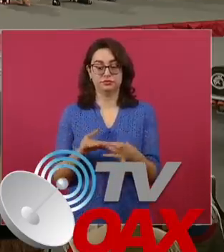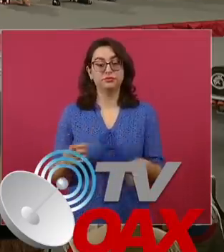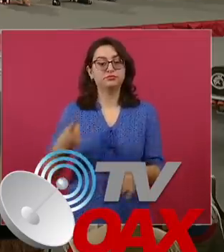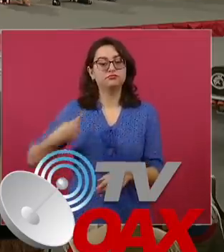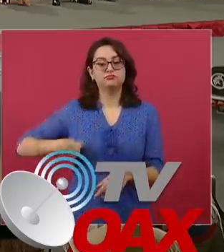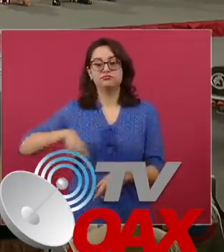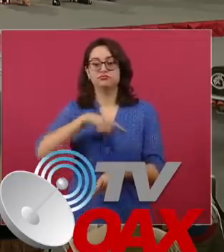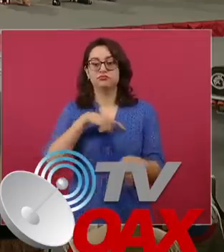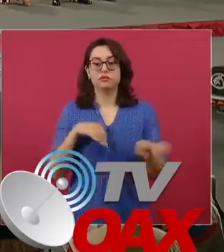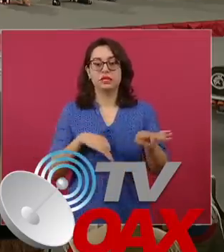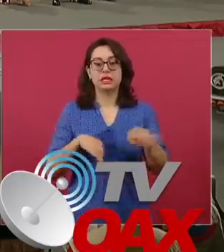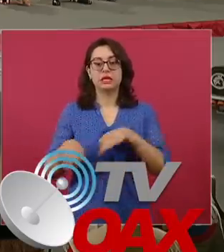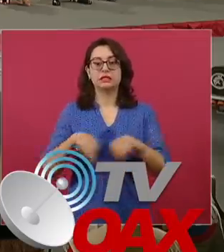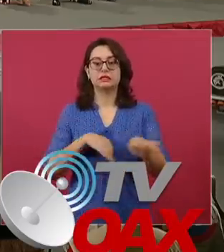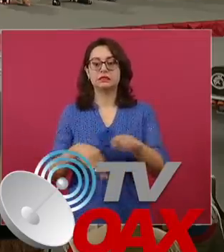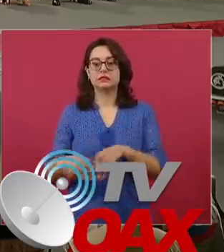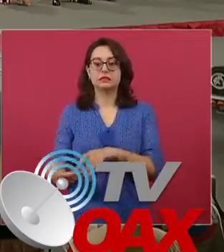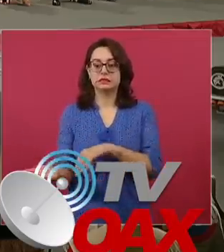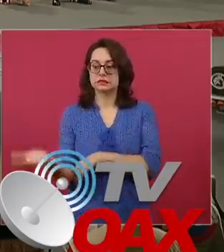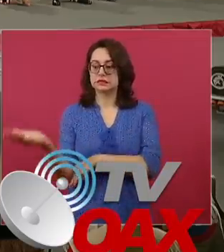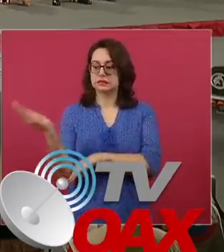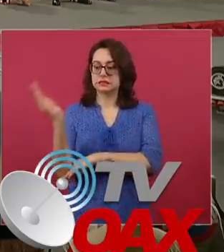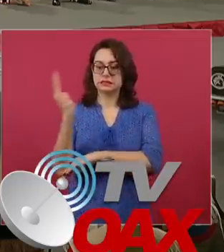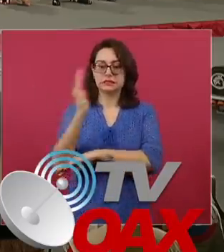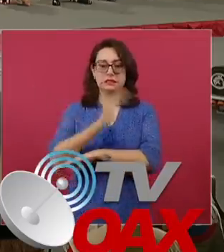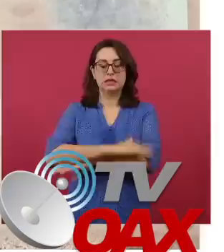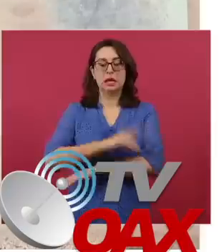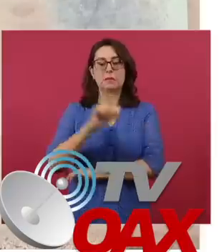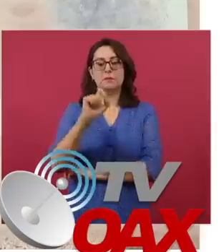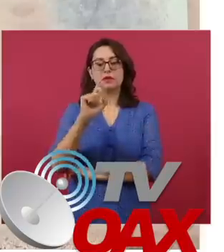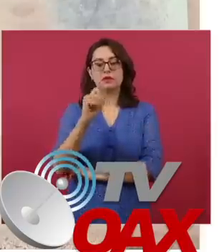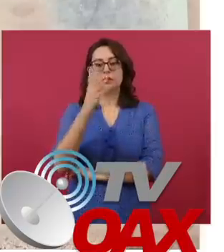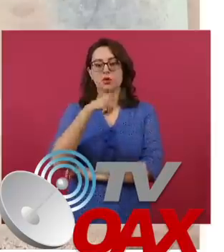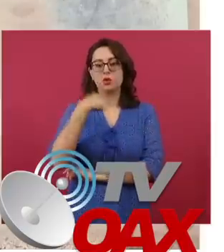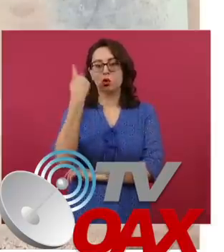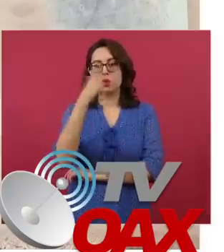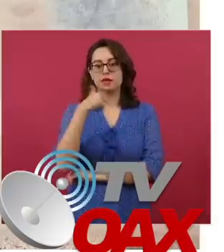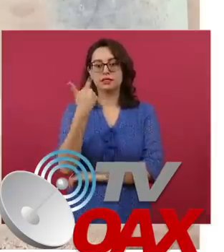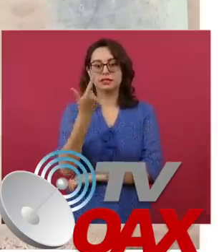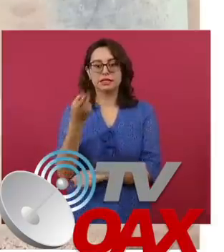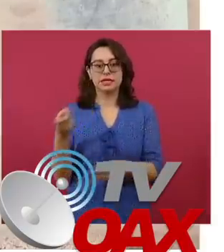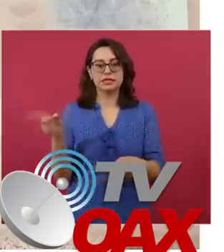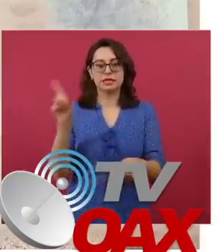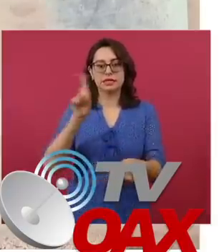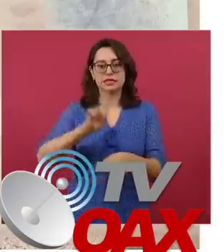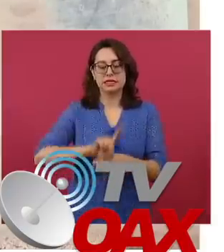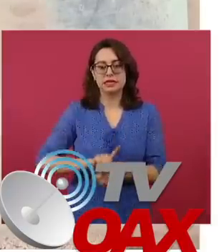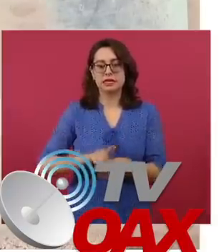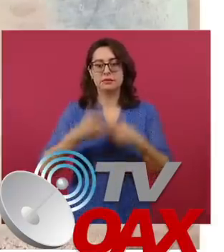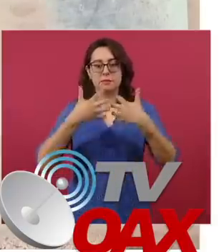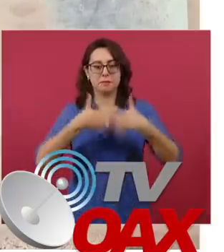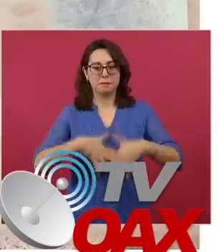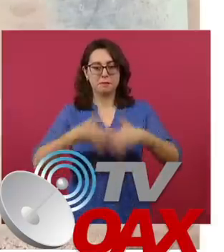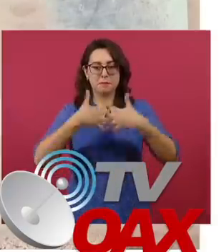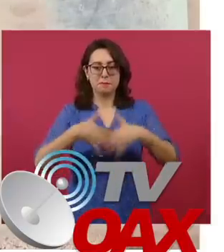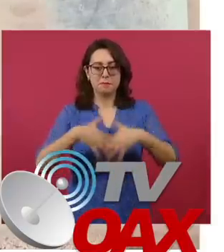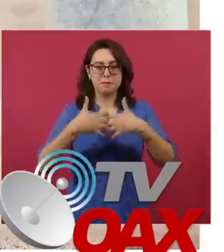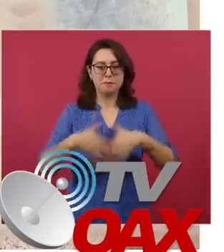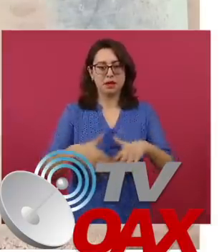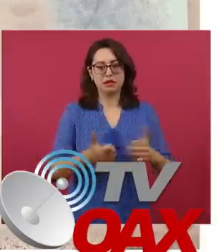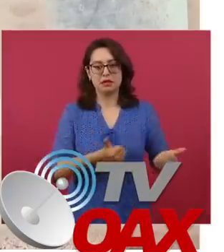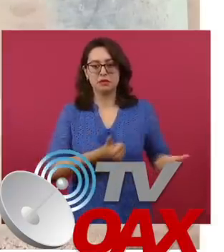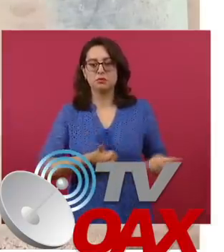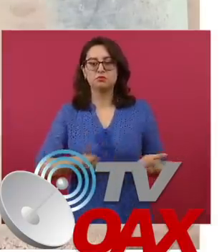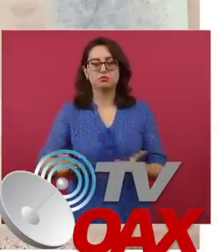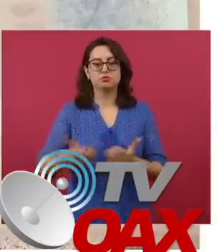24/7 sin parar y sin descanso. Es una obra de gran magnitud. Actualmente la maquinaria que se encuentra en sitio en este